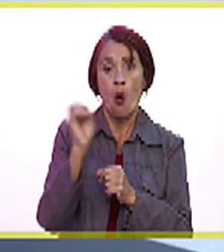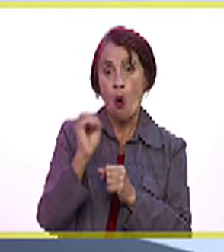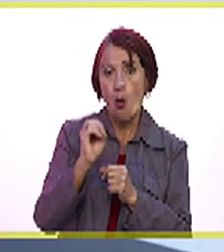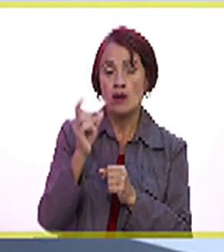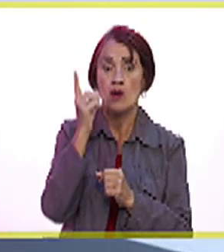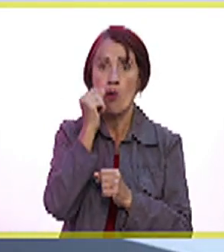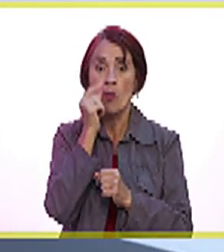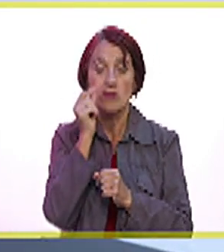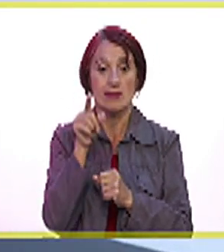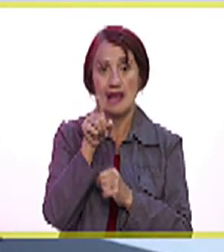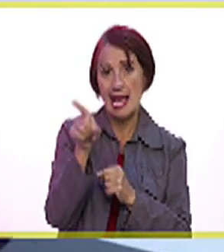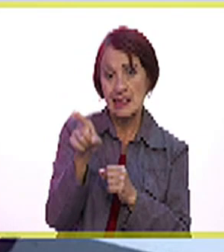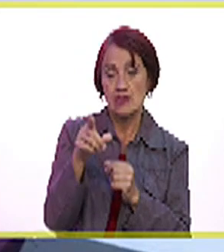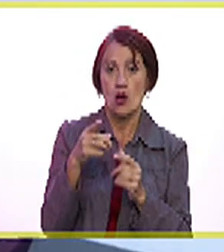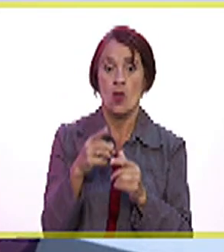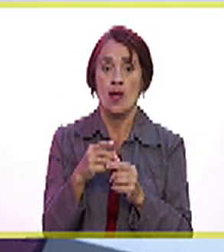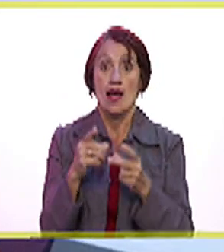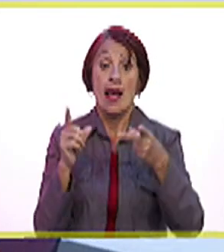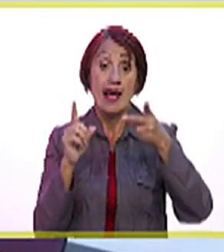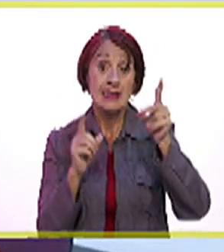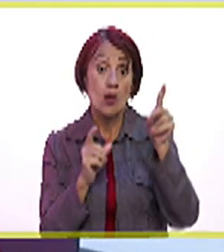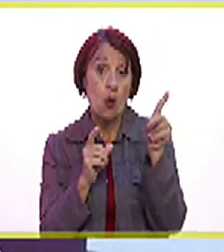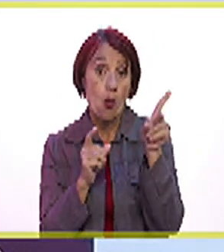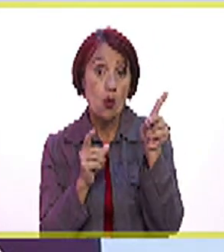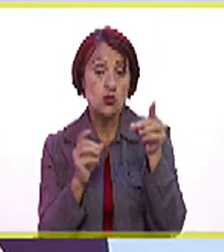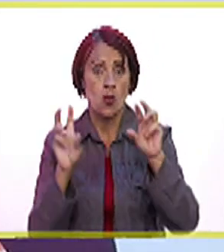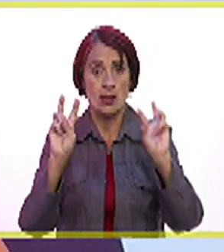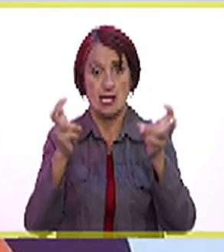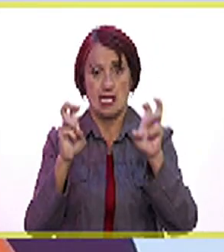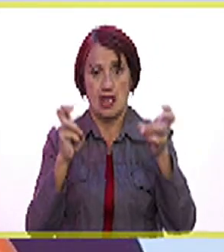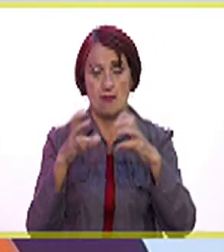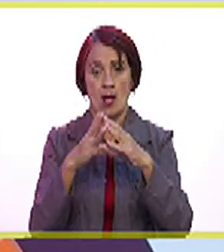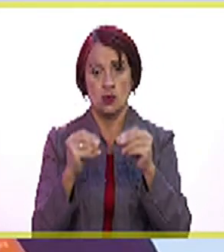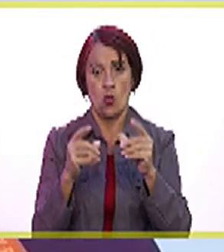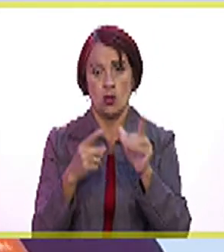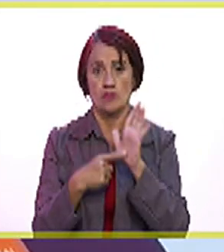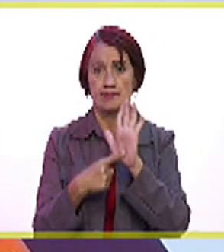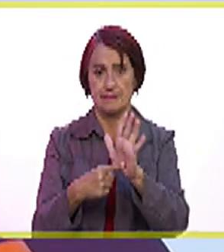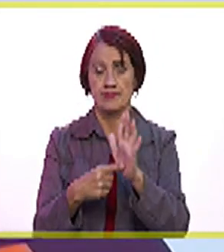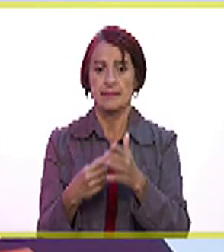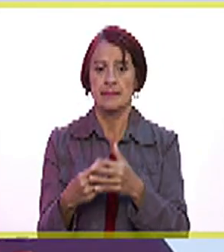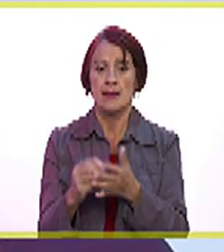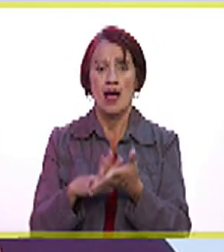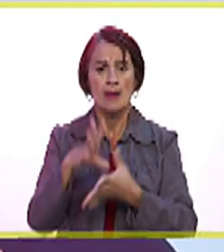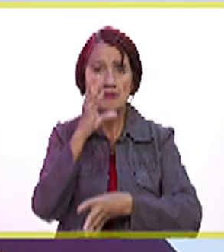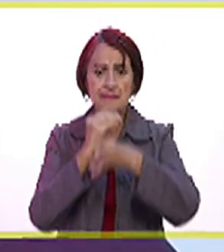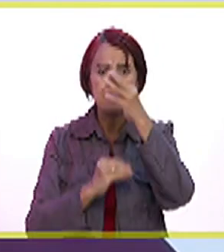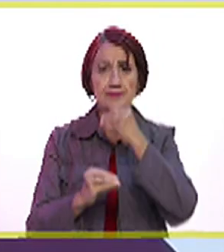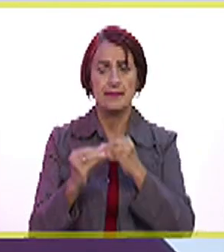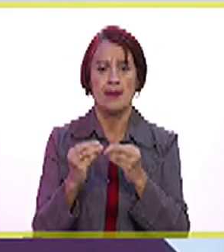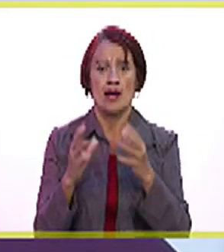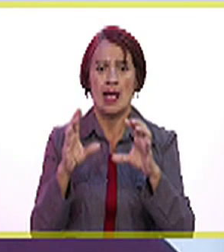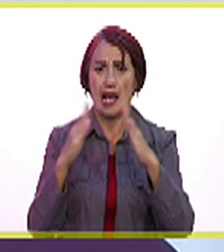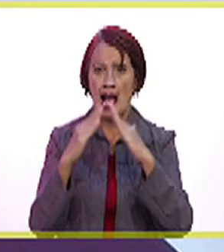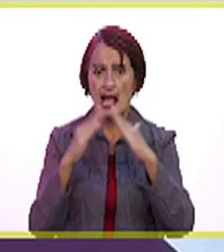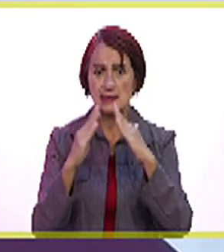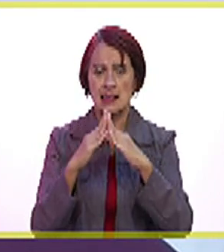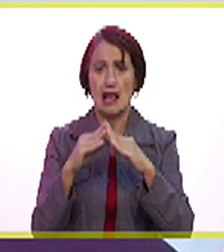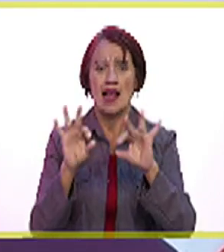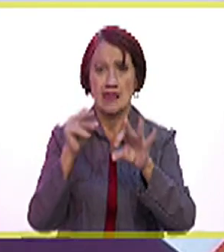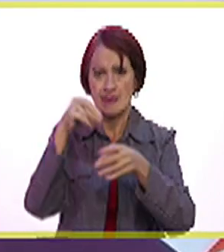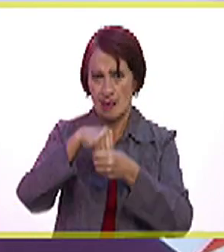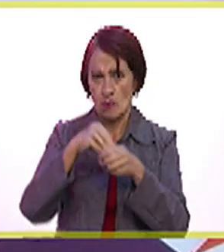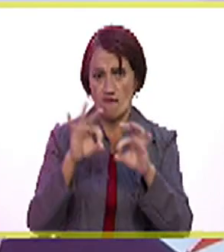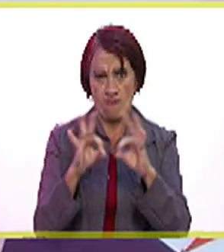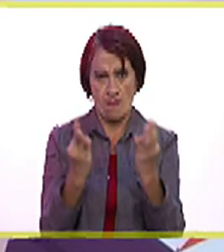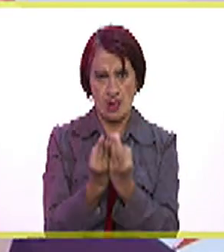chicos. En segundo año estaremos hablando de un tema muy importante que usted mayormente lo maneja en su casa, conjuntamente con su familia, o quizás en la